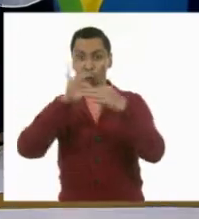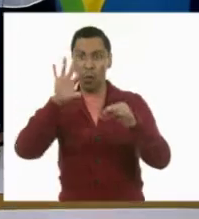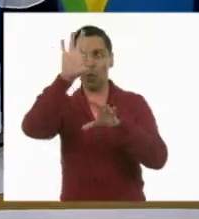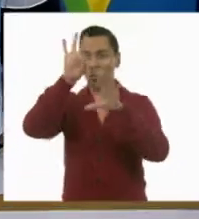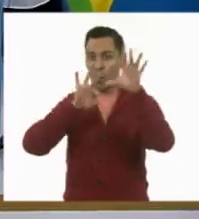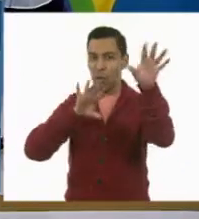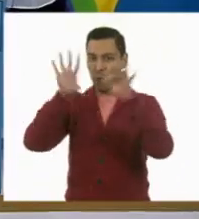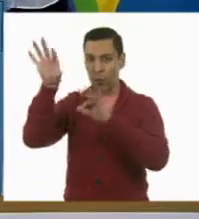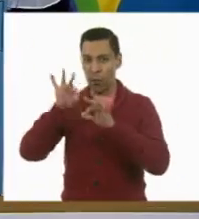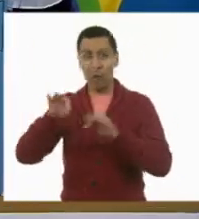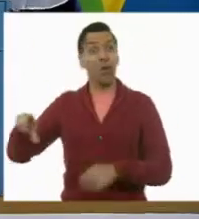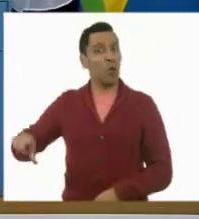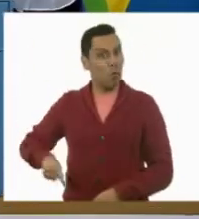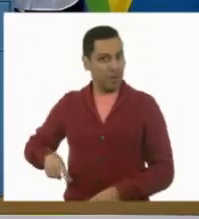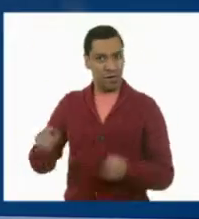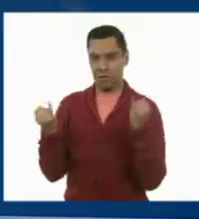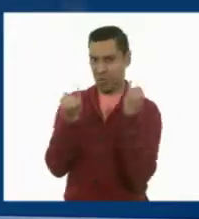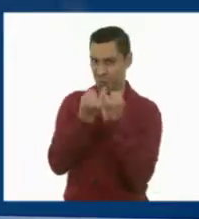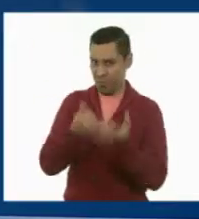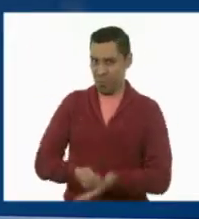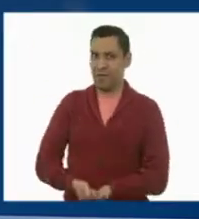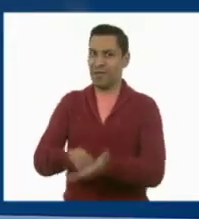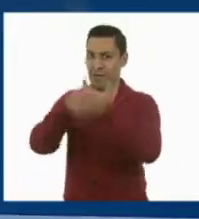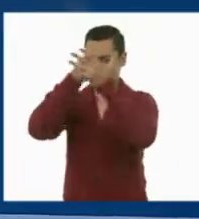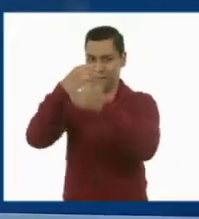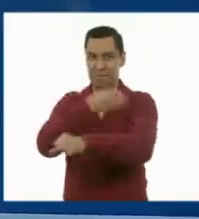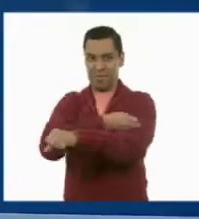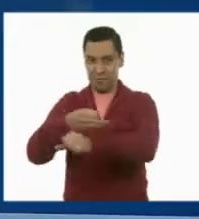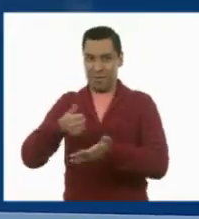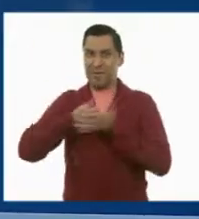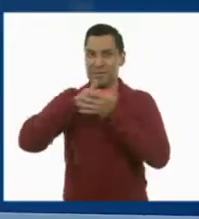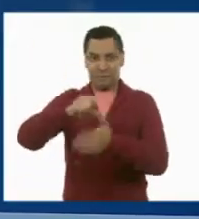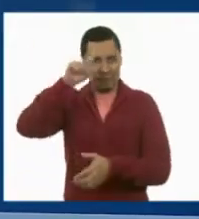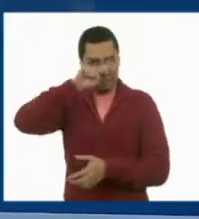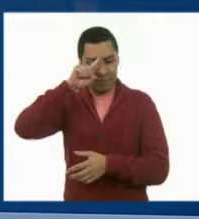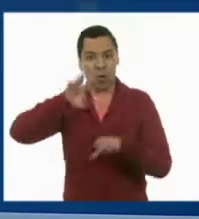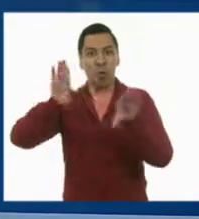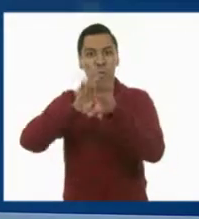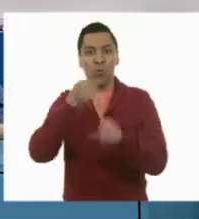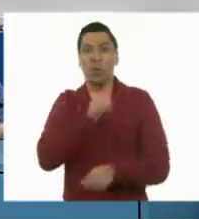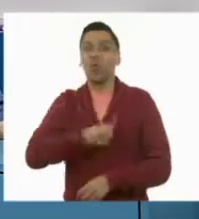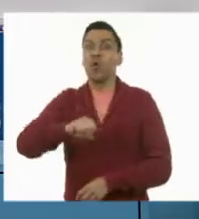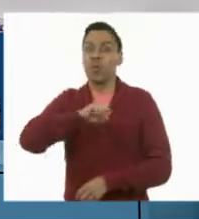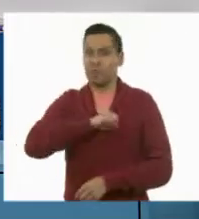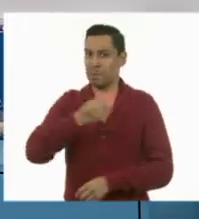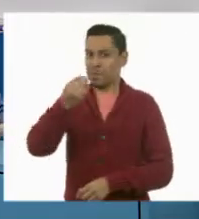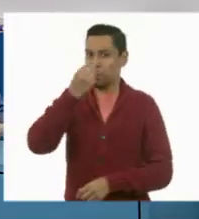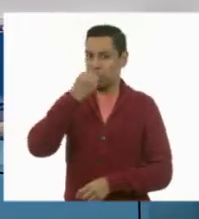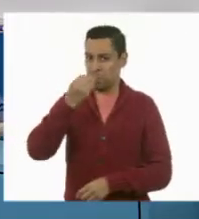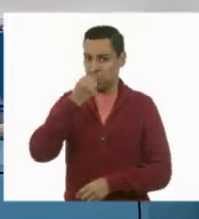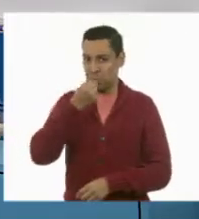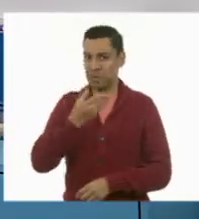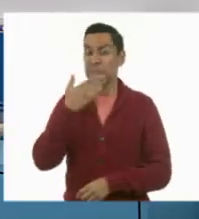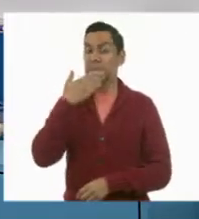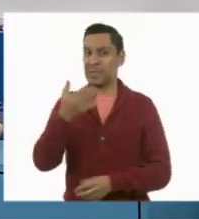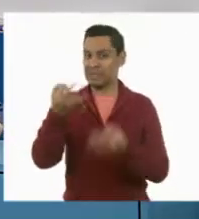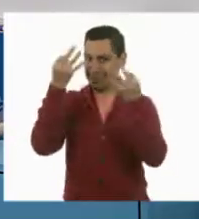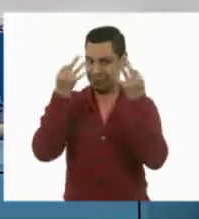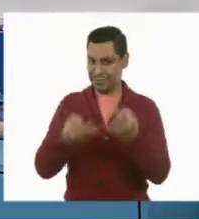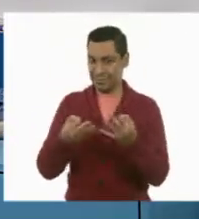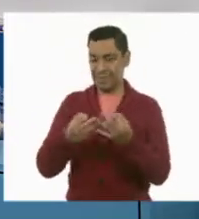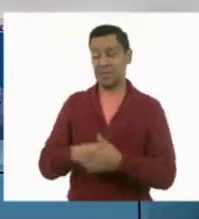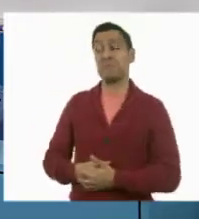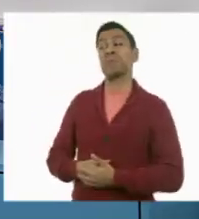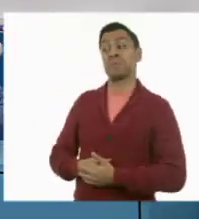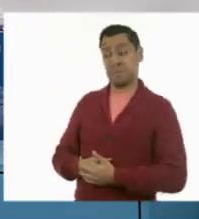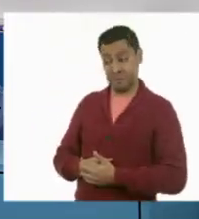las características que tiene una alimentación saludable. Exactamente, son muy inteligentes y han aprendido mucho